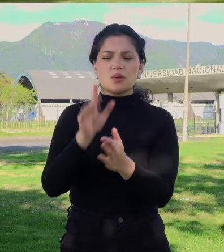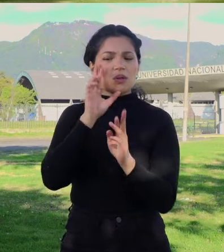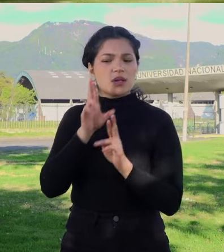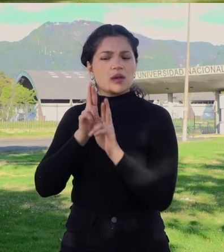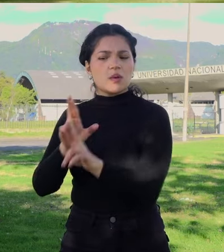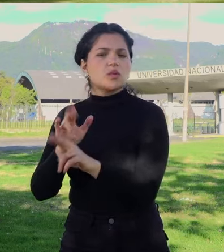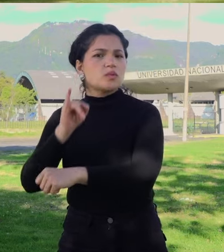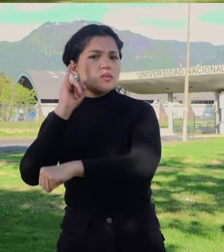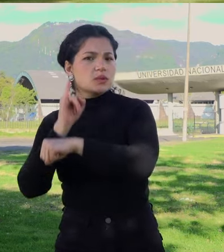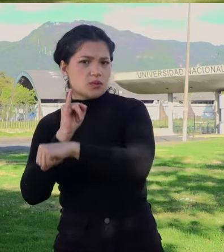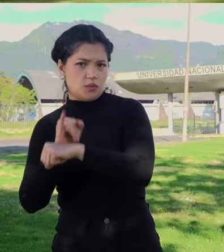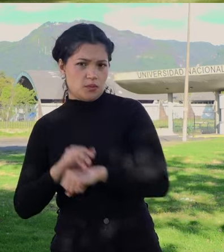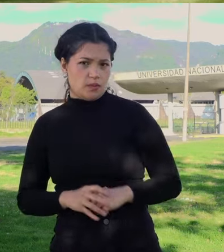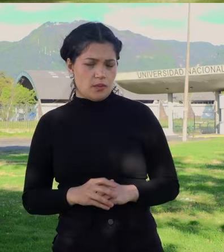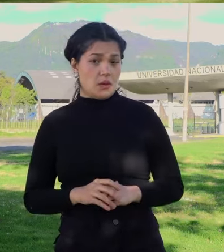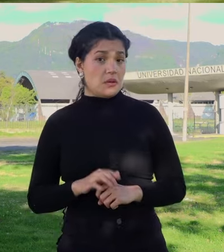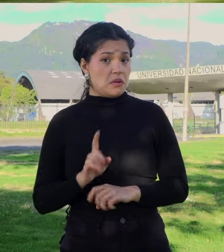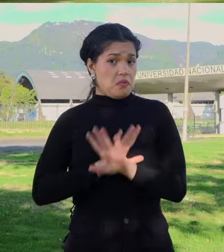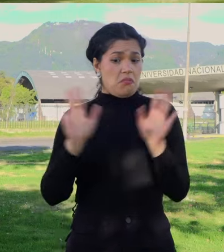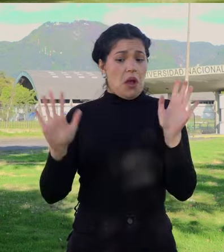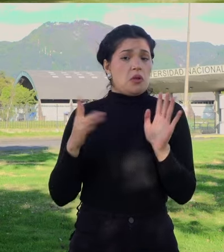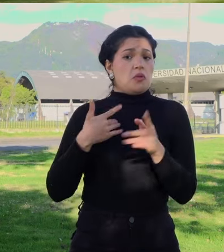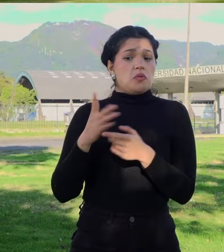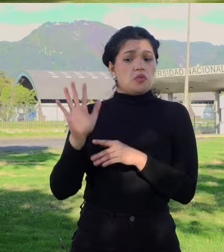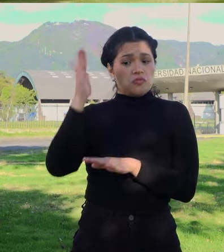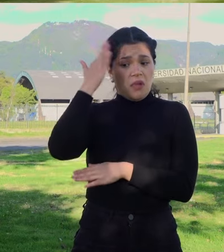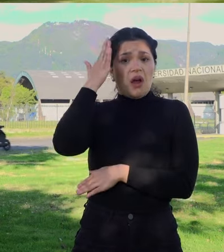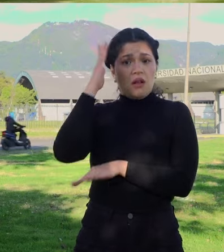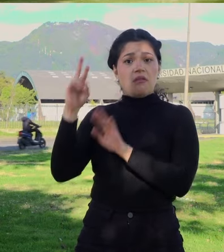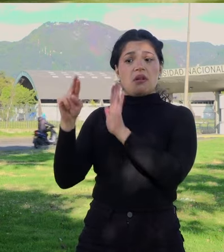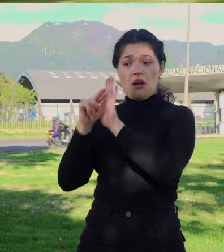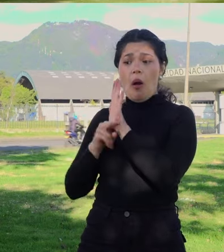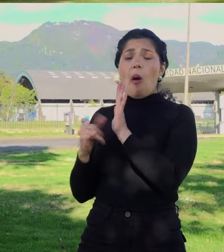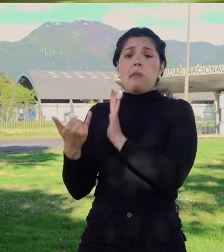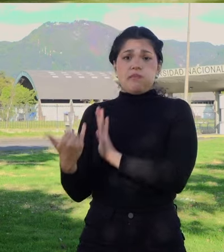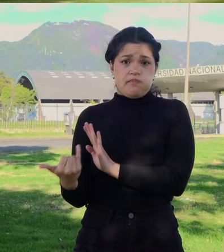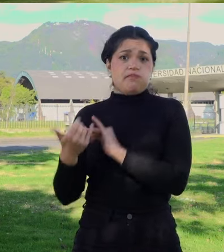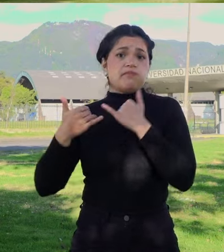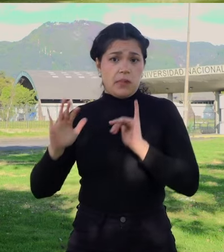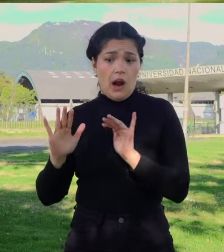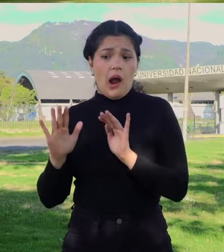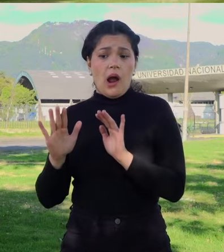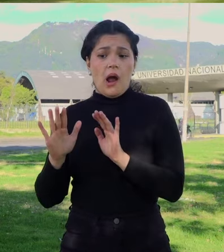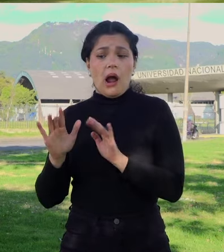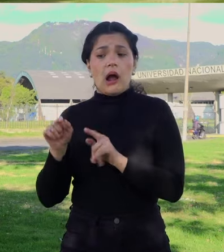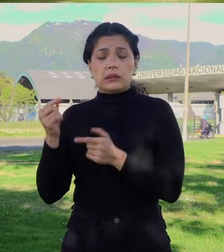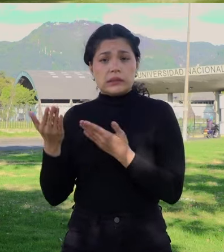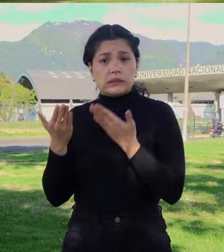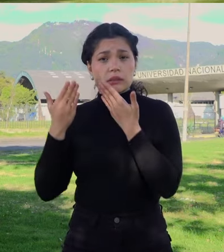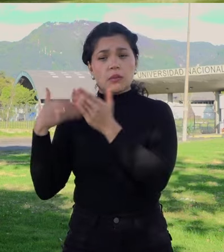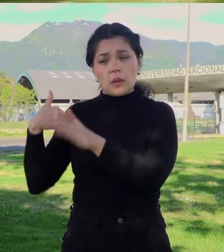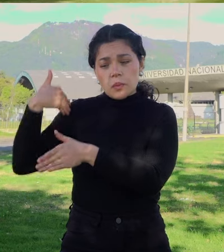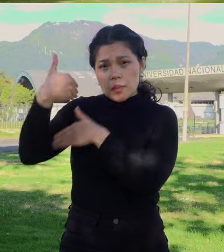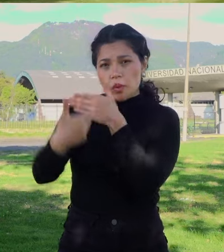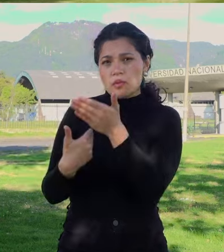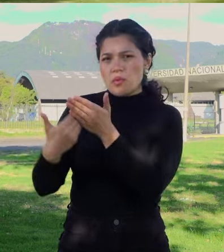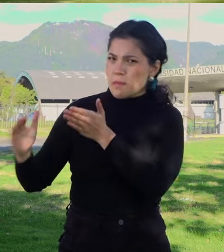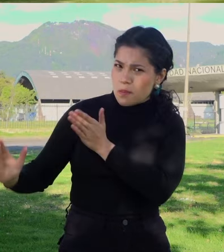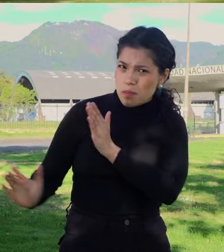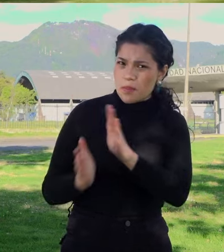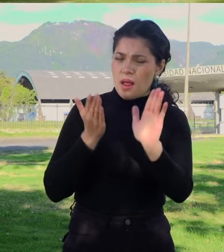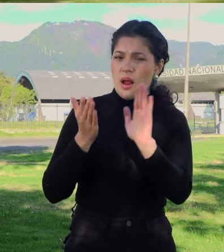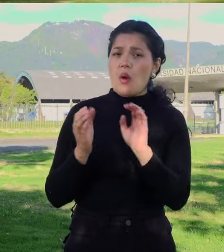reconocidos institucionalmente? Solo los regulados, como los claustros y las colegiaturas, que sirven para el proceso de